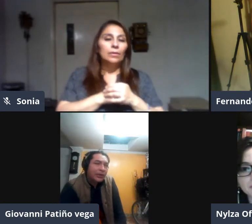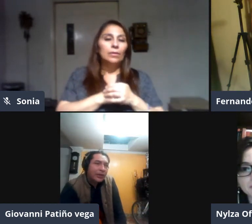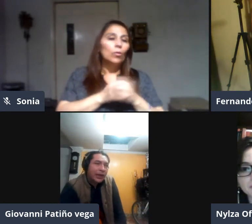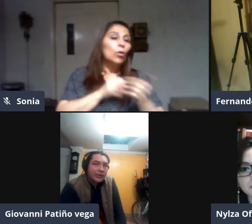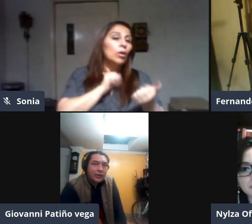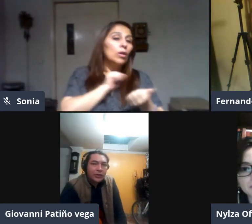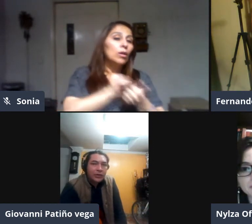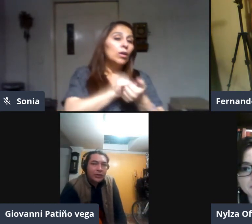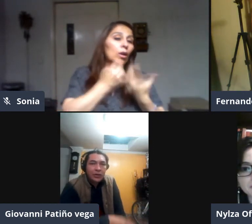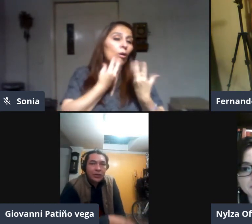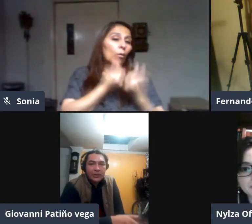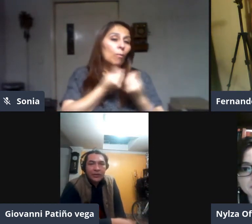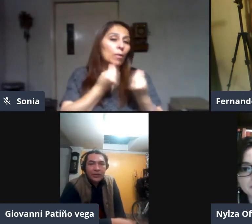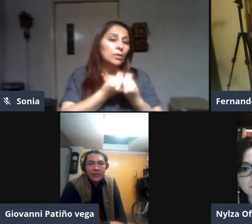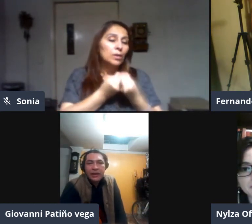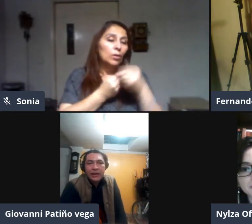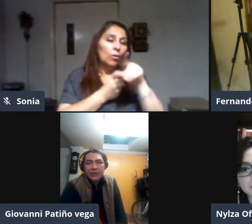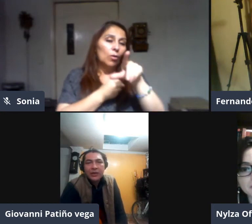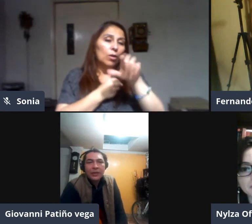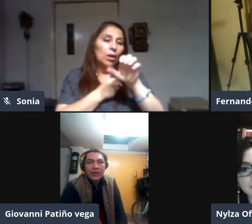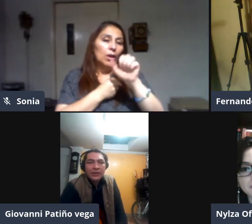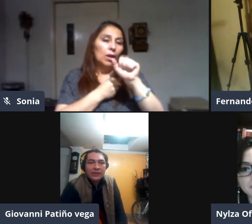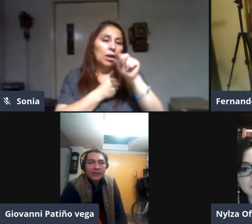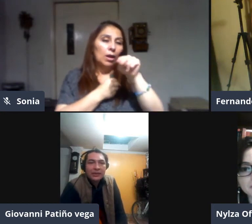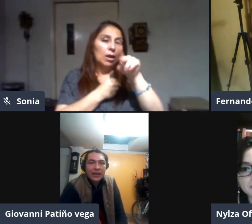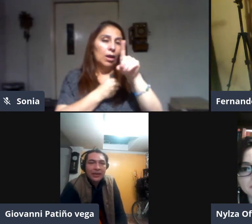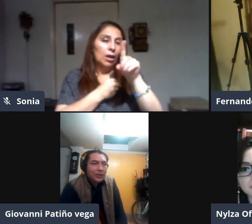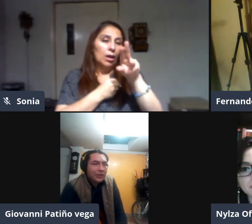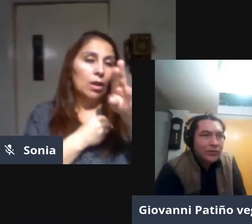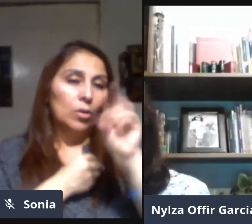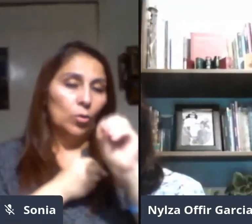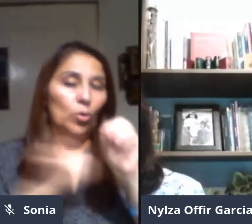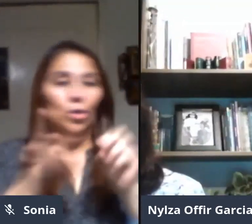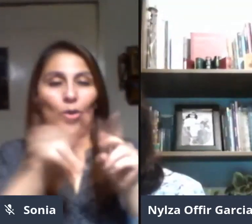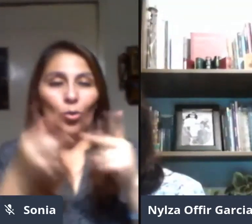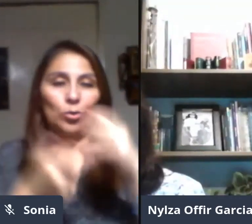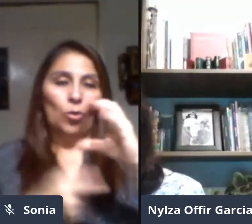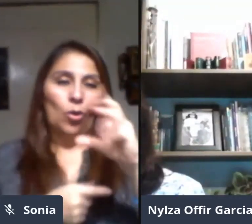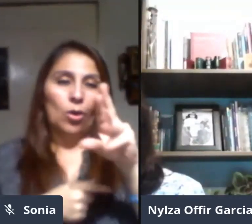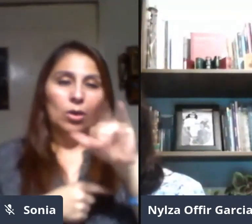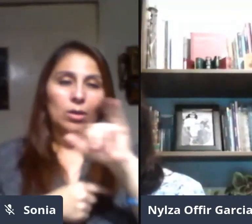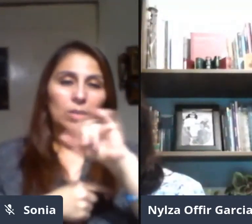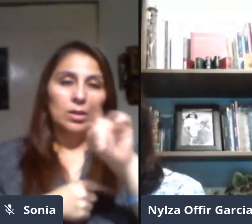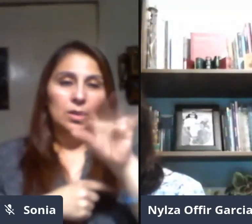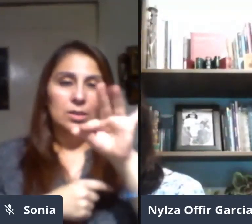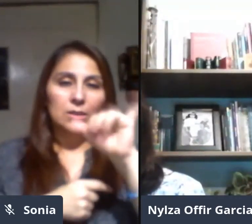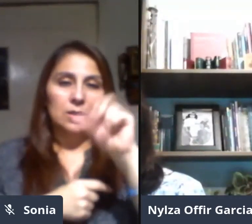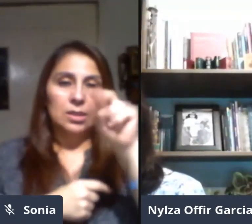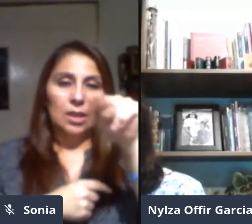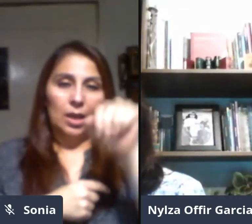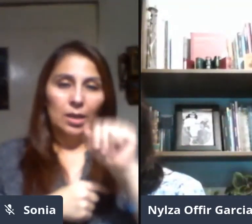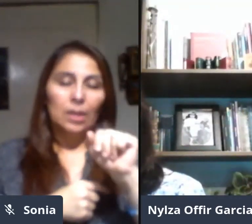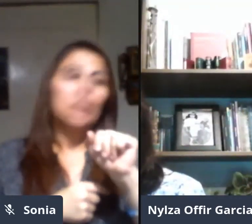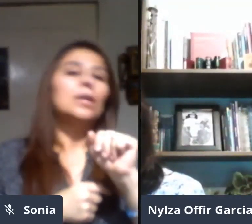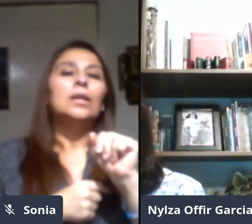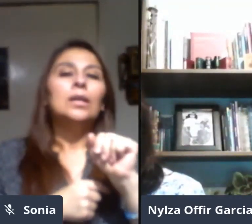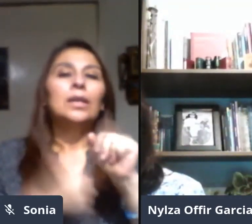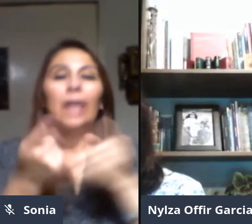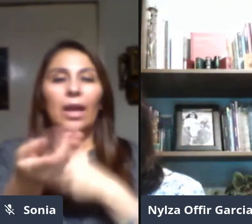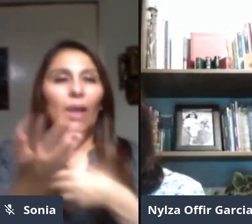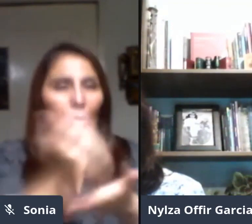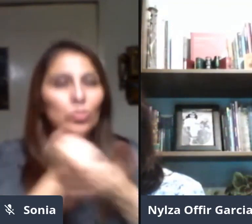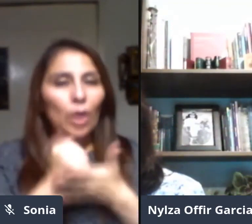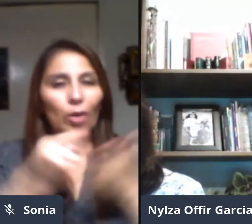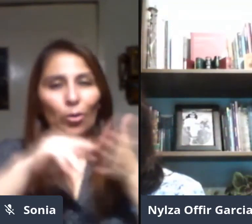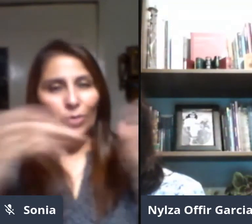compañero leandro y conmigo pero cristian que nos acompañaron es tratar de ayudarnos a que a solucionar partes técnicas también nos despedimos